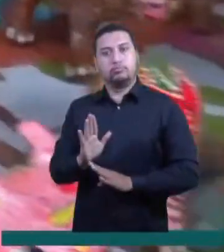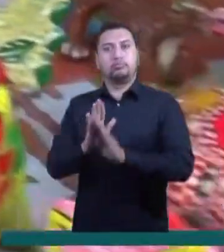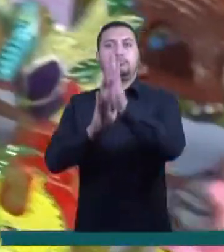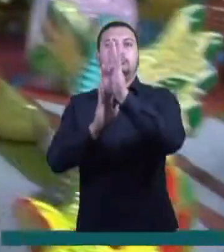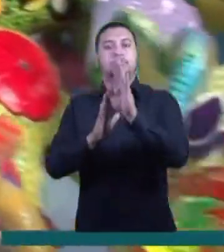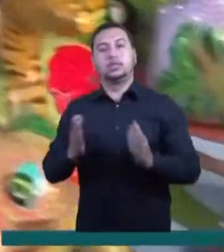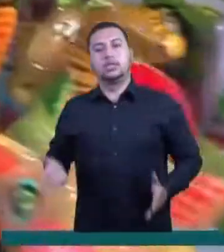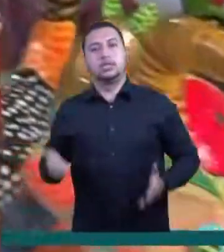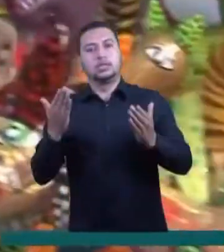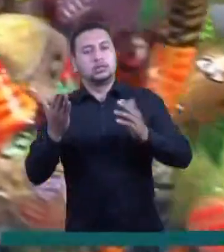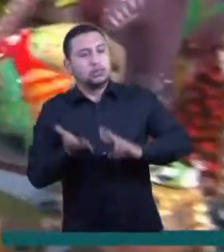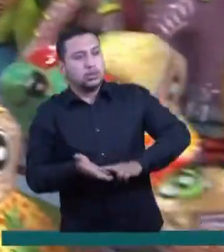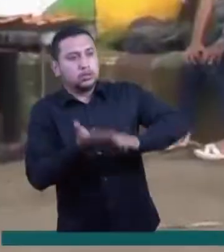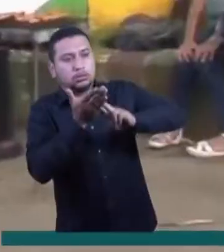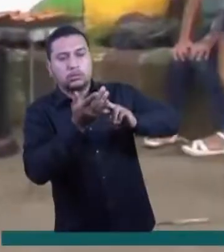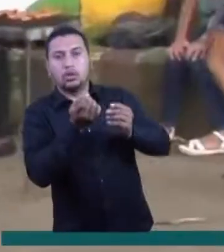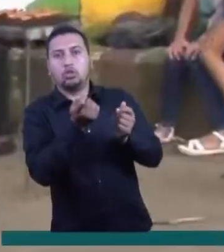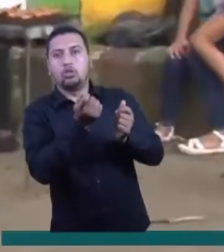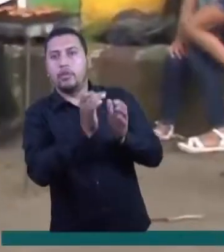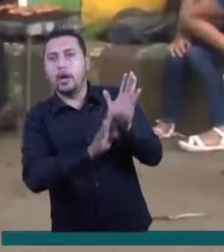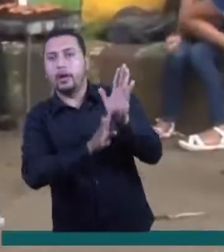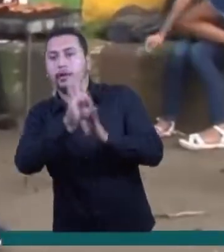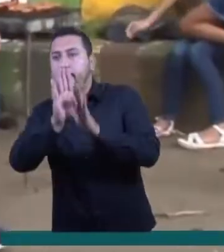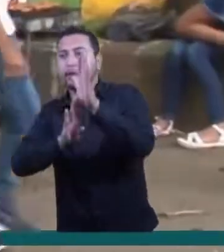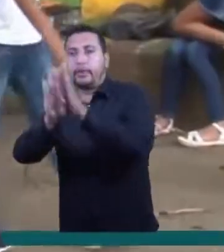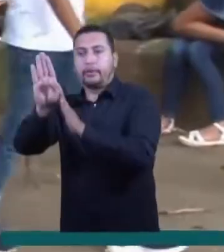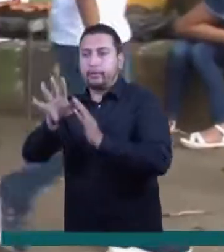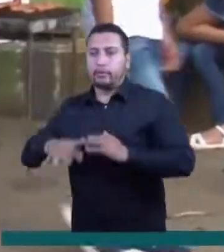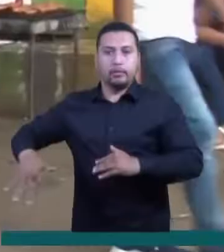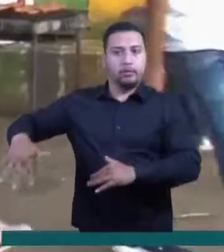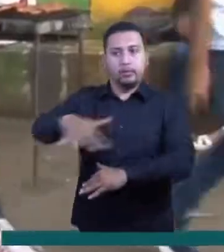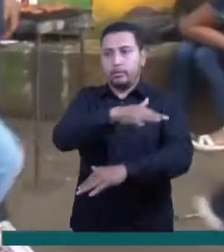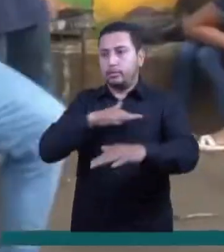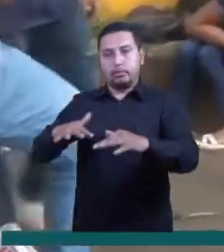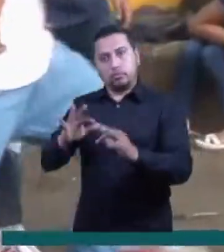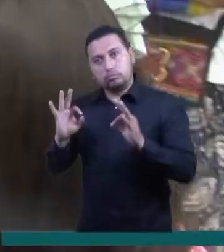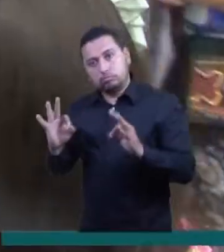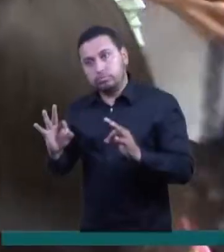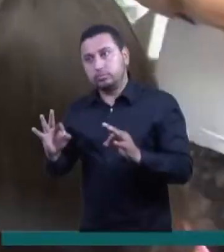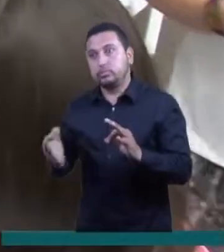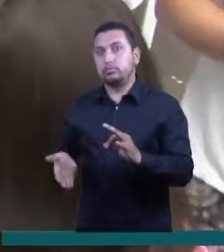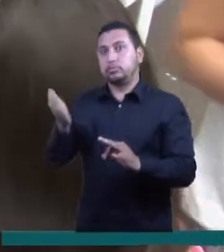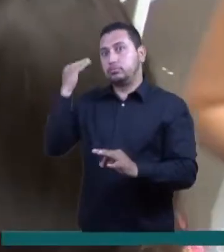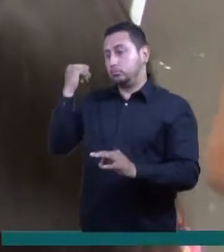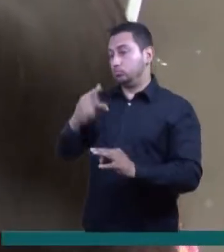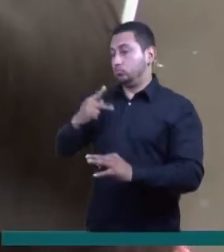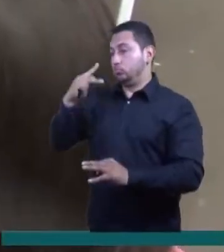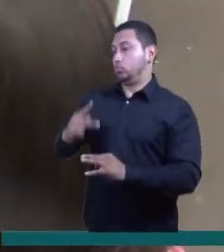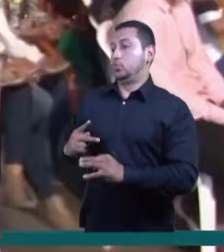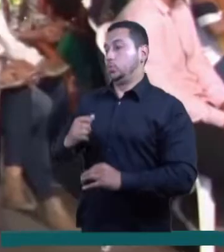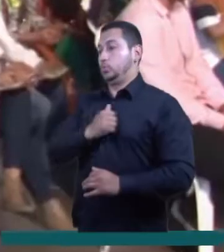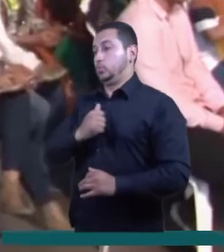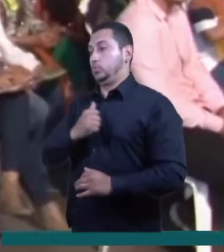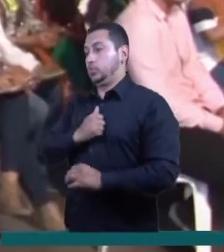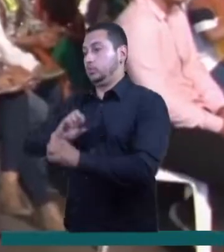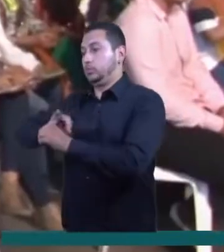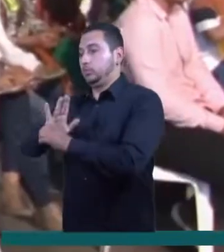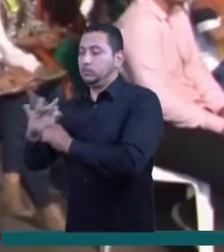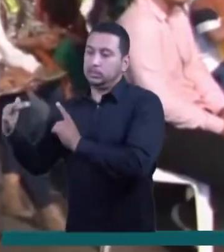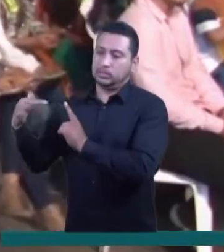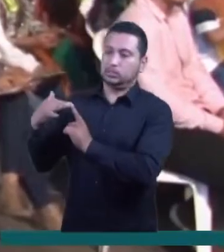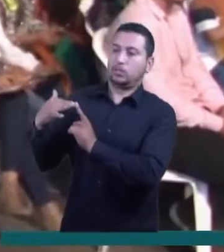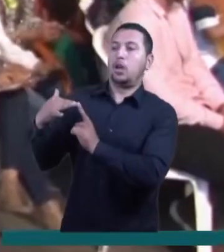Ha servido para la reactivación económica, para encontrarnos con nosotros mismos, para volver a levantar esos emprendimientos que en la época de